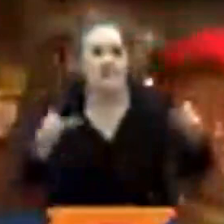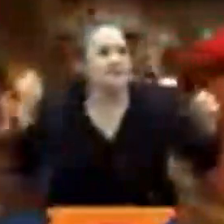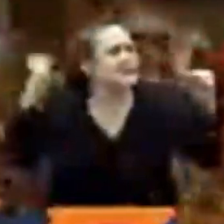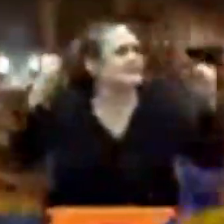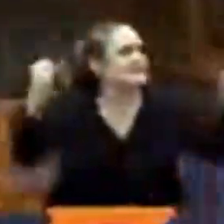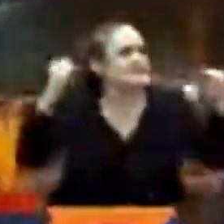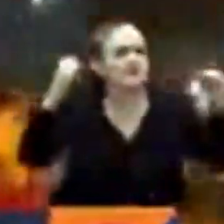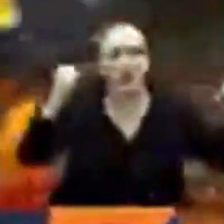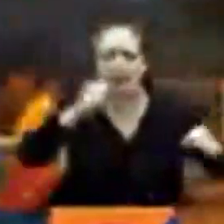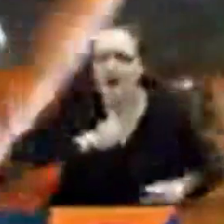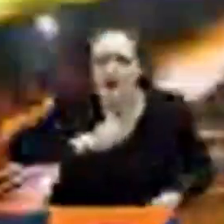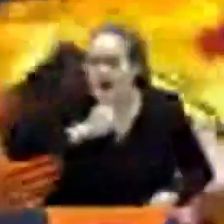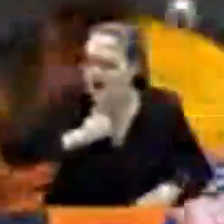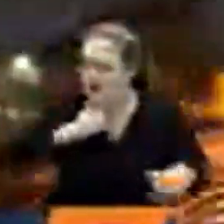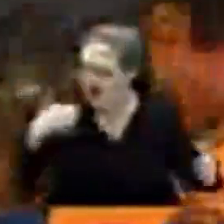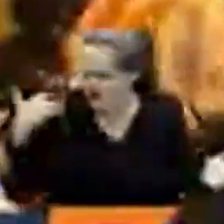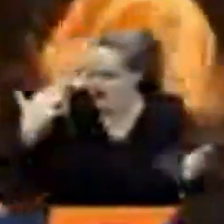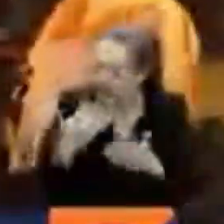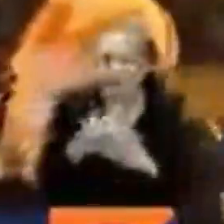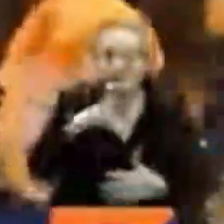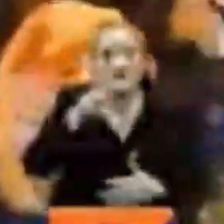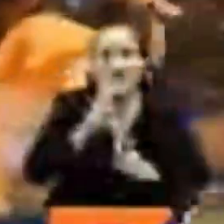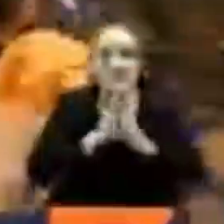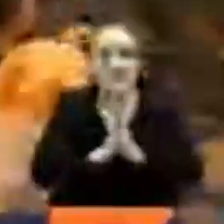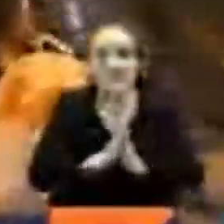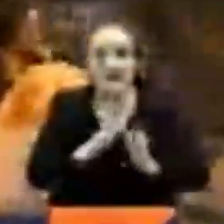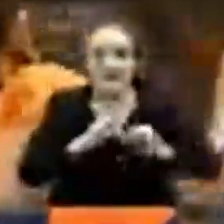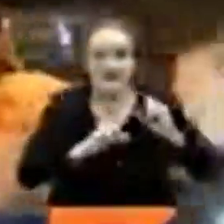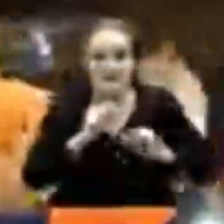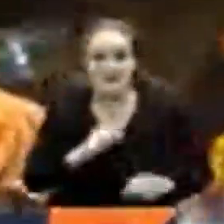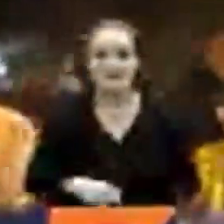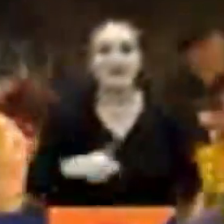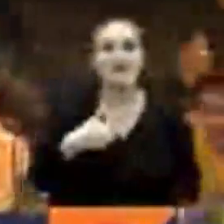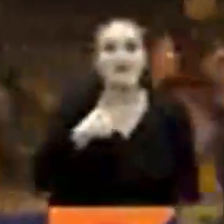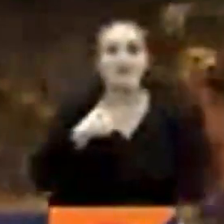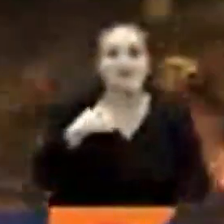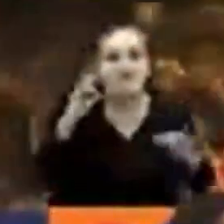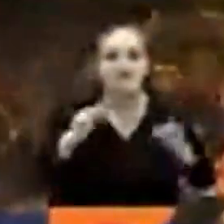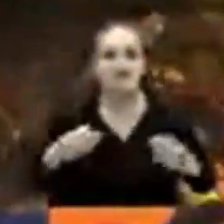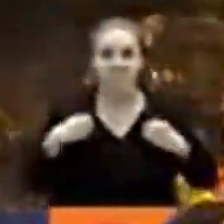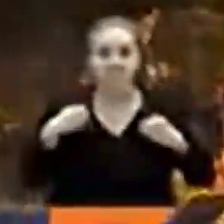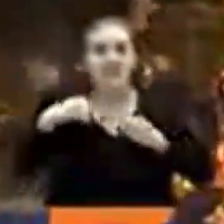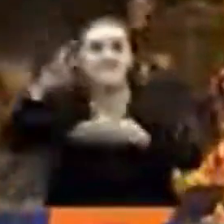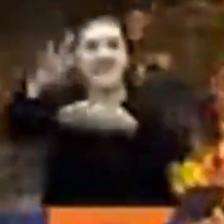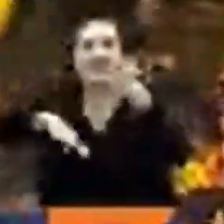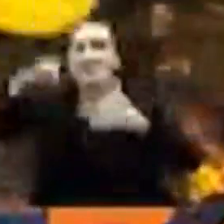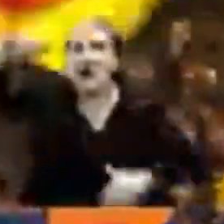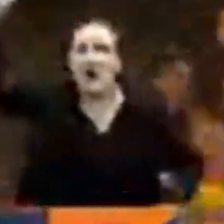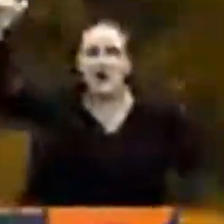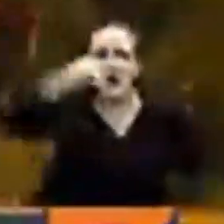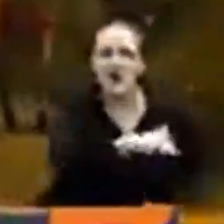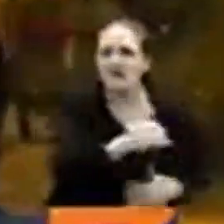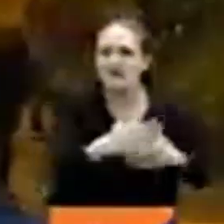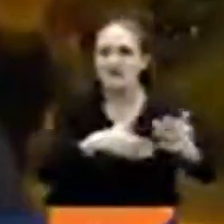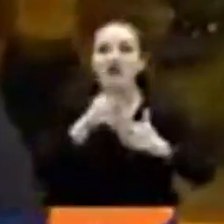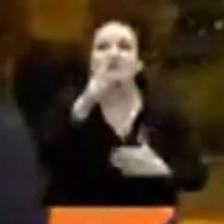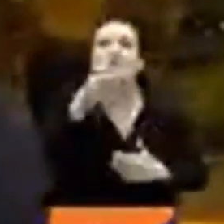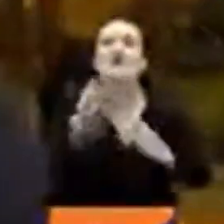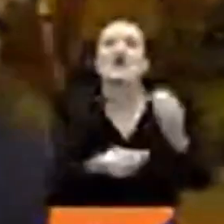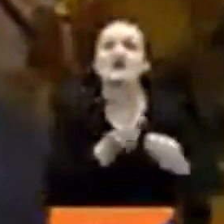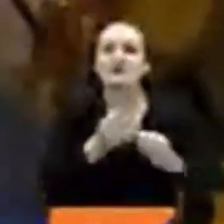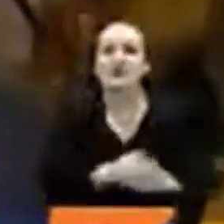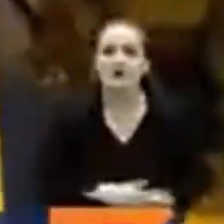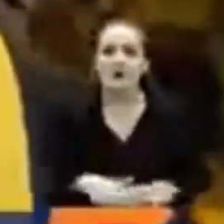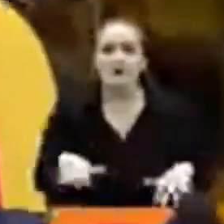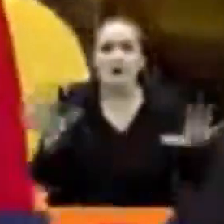los sacrificios de este 7 de diciembre. Yo vengo desde Barcelona. Todo el mundo tuvo que hacer sacrificios para venir, los tuyos. No, pues a